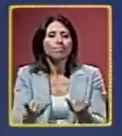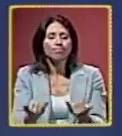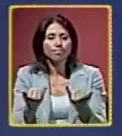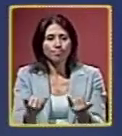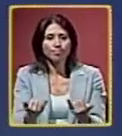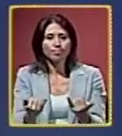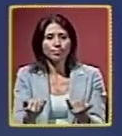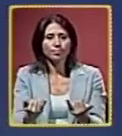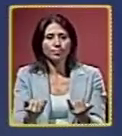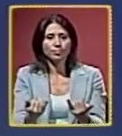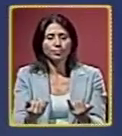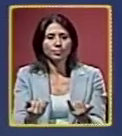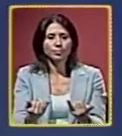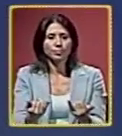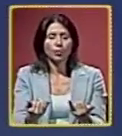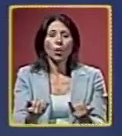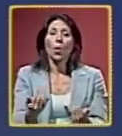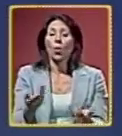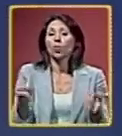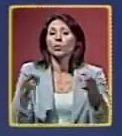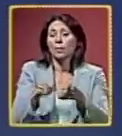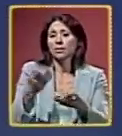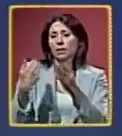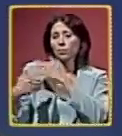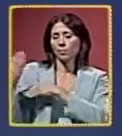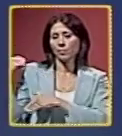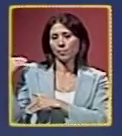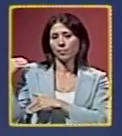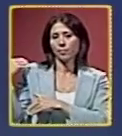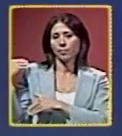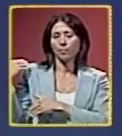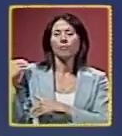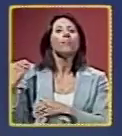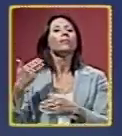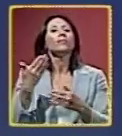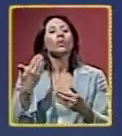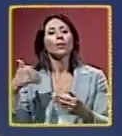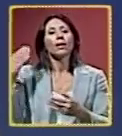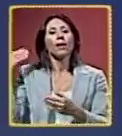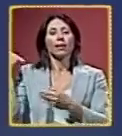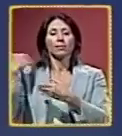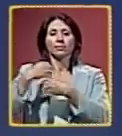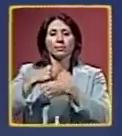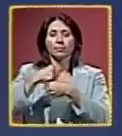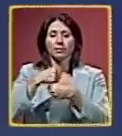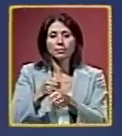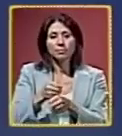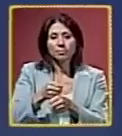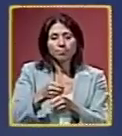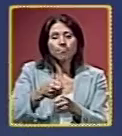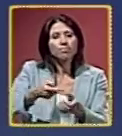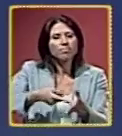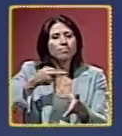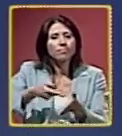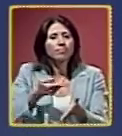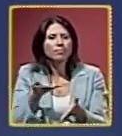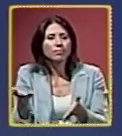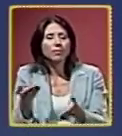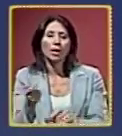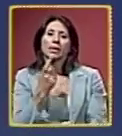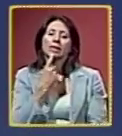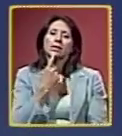o nos ha pasado en el pasado. Lo que se hacía en algunos casos era